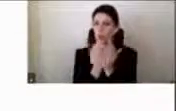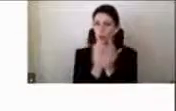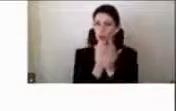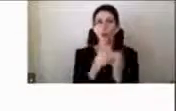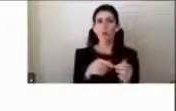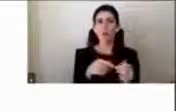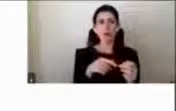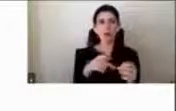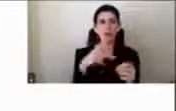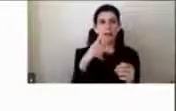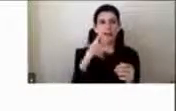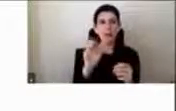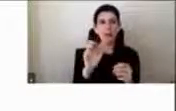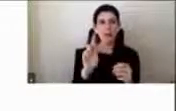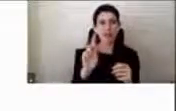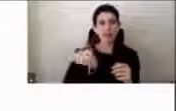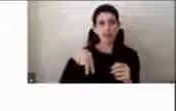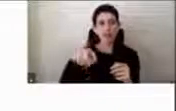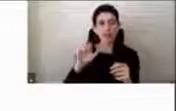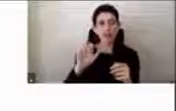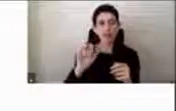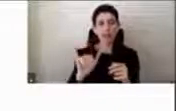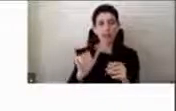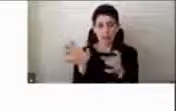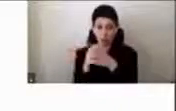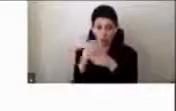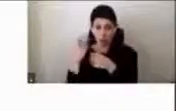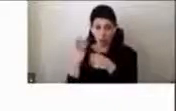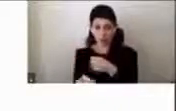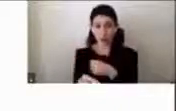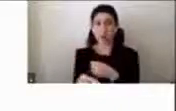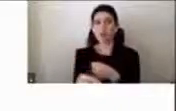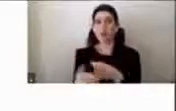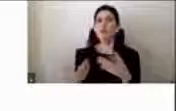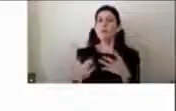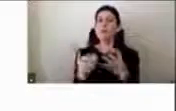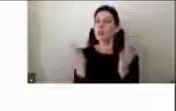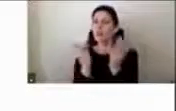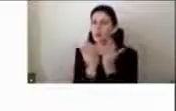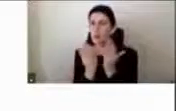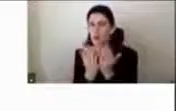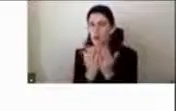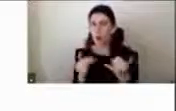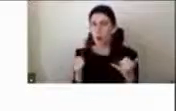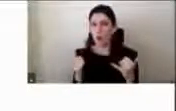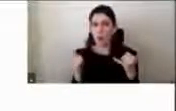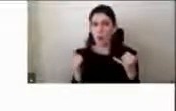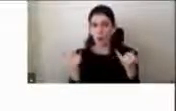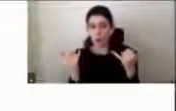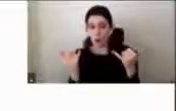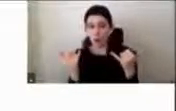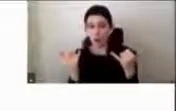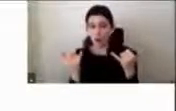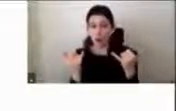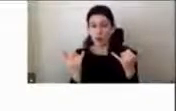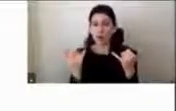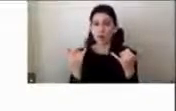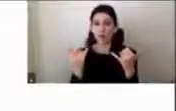fue estudiar la coevolución del juego y la corteza, y perdón, el sistema córtico